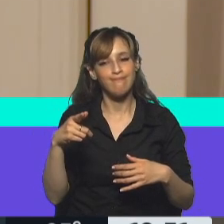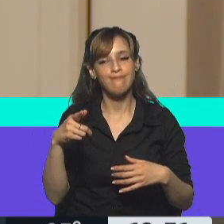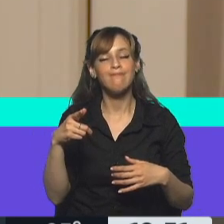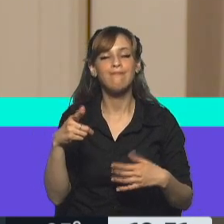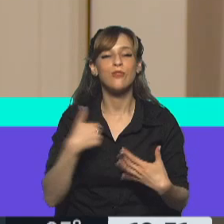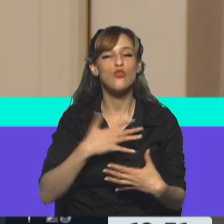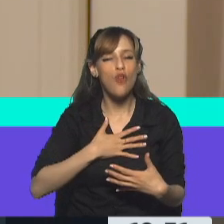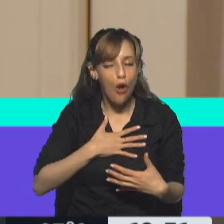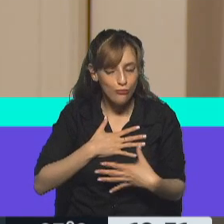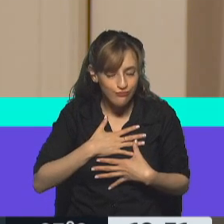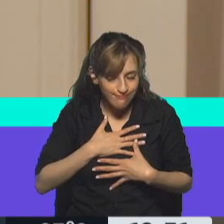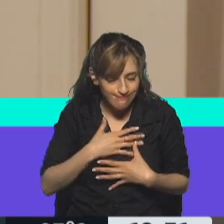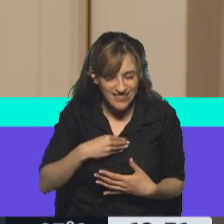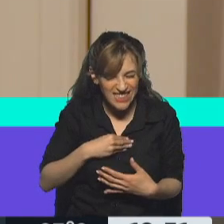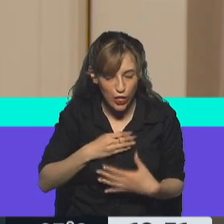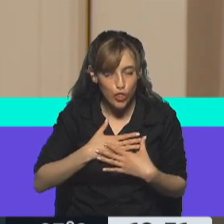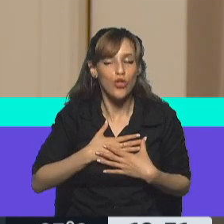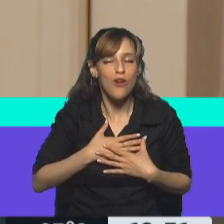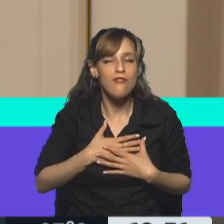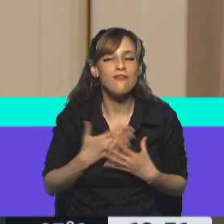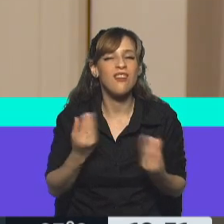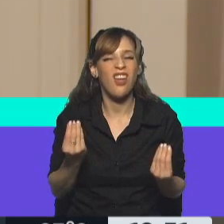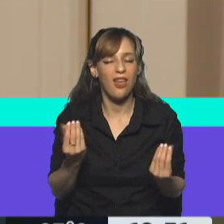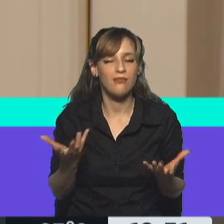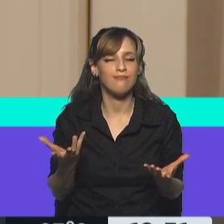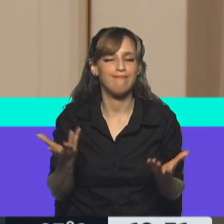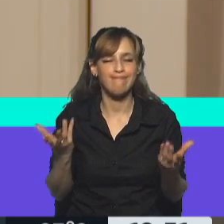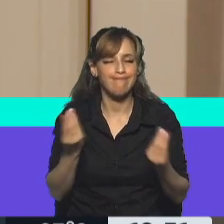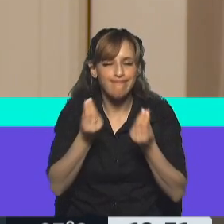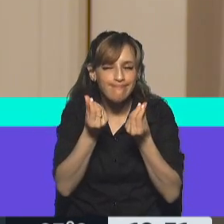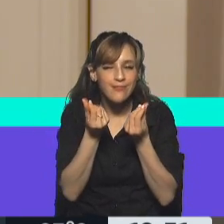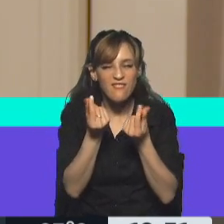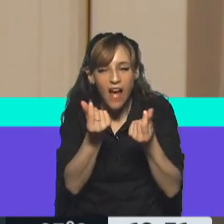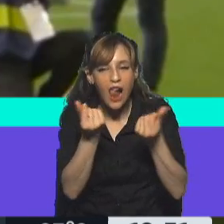le voy a dar el valor que realmente tiene y va a